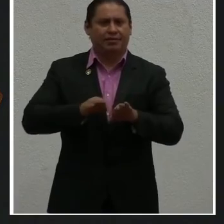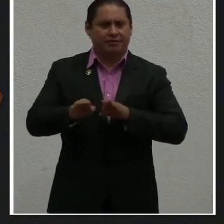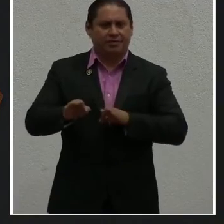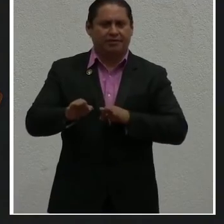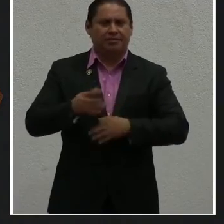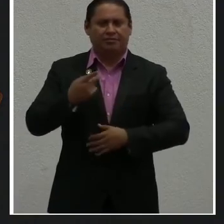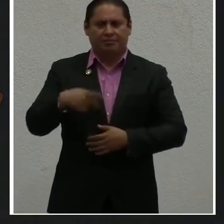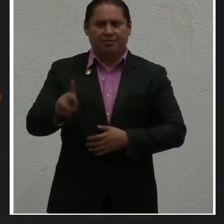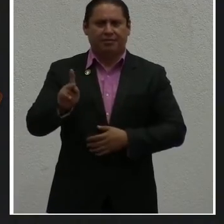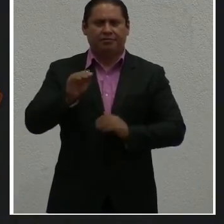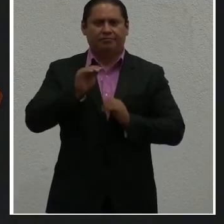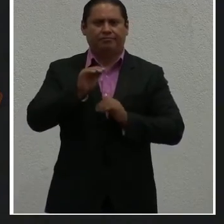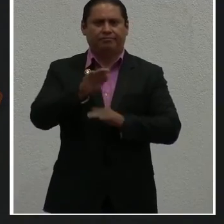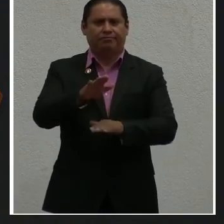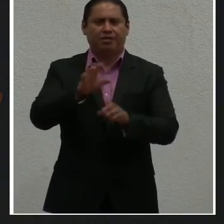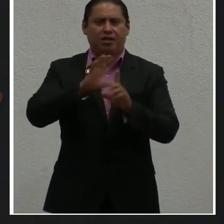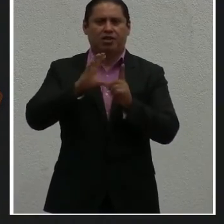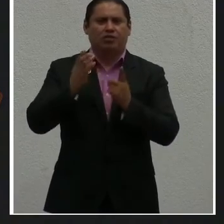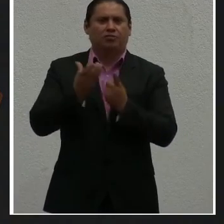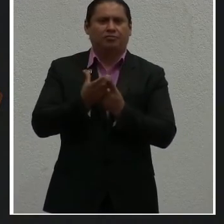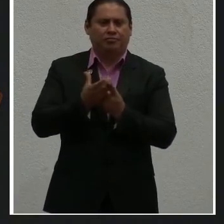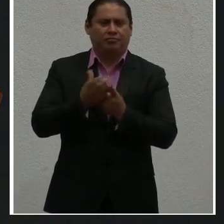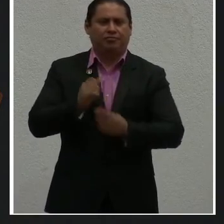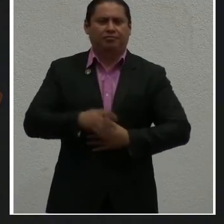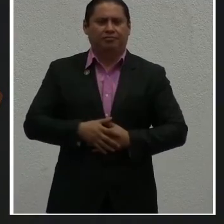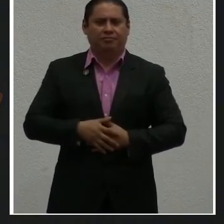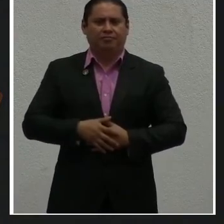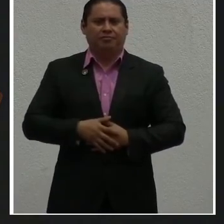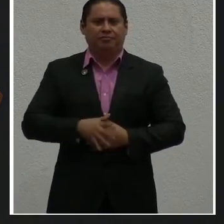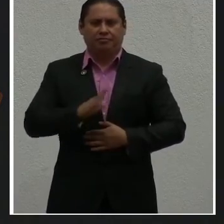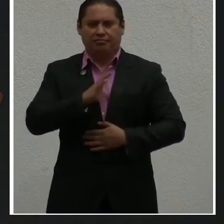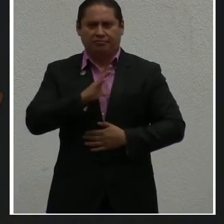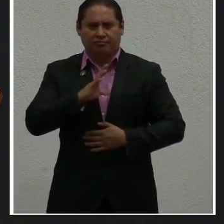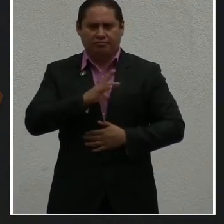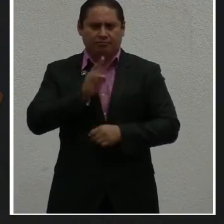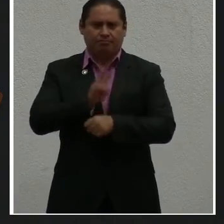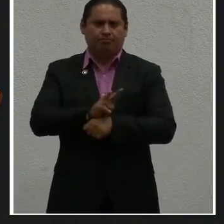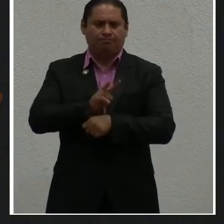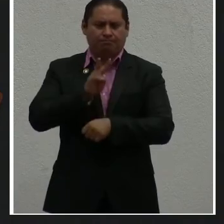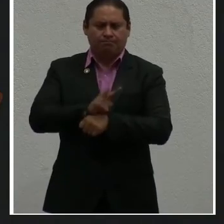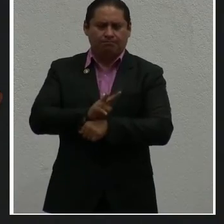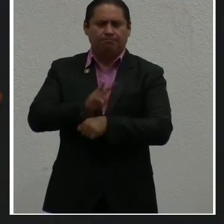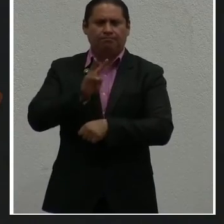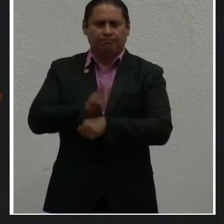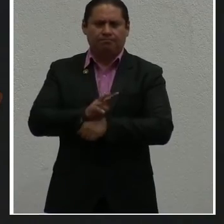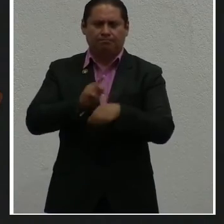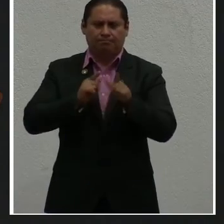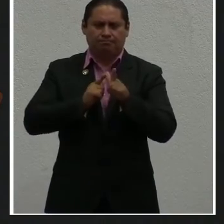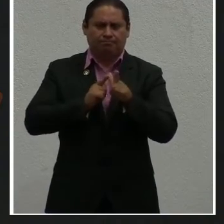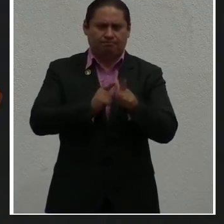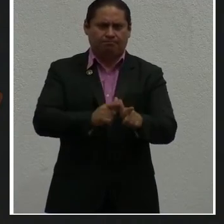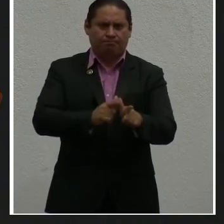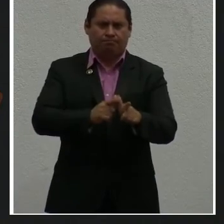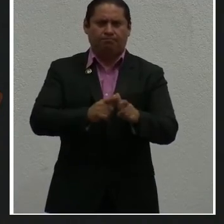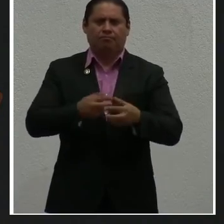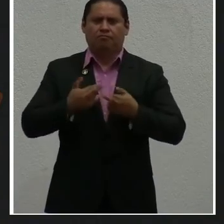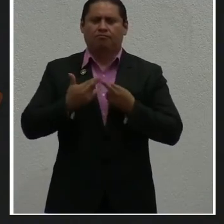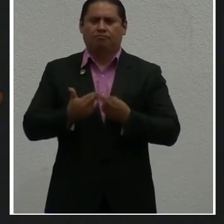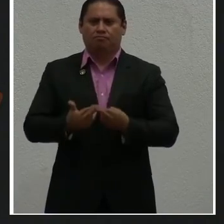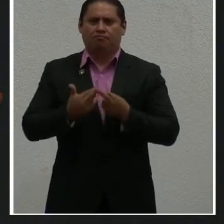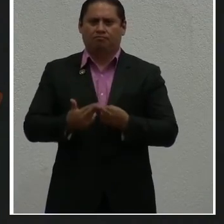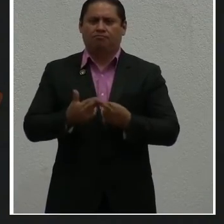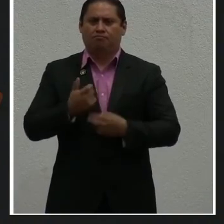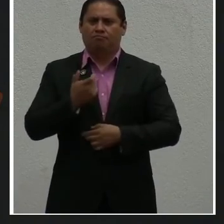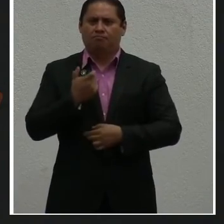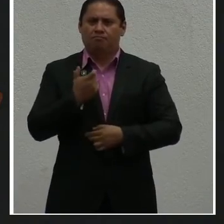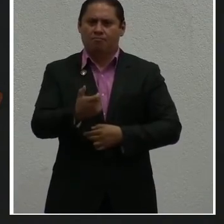sobre todo las comisiones que tienen que estar vigilando, dando seguimiento, el recurso, que es lo